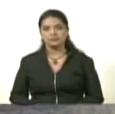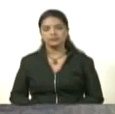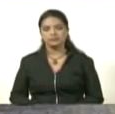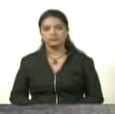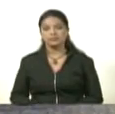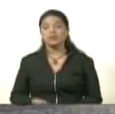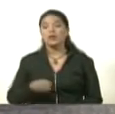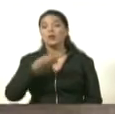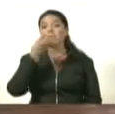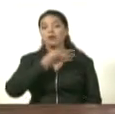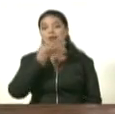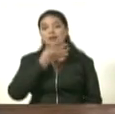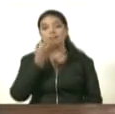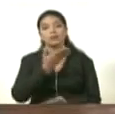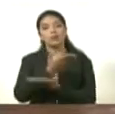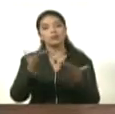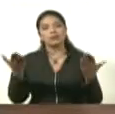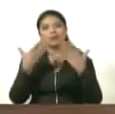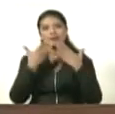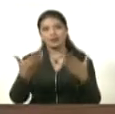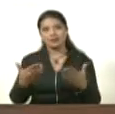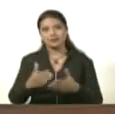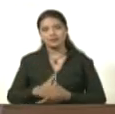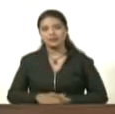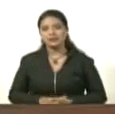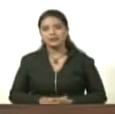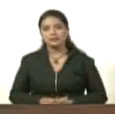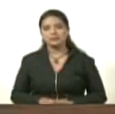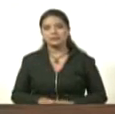Buenas tardes a todos. Gracias.